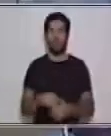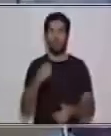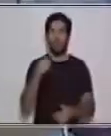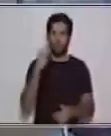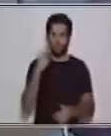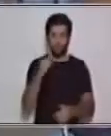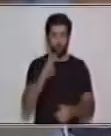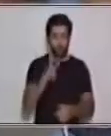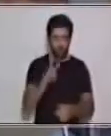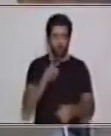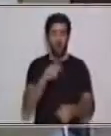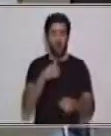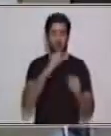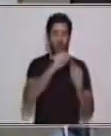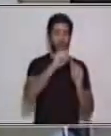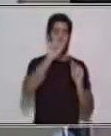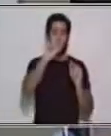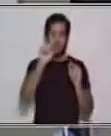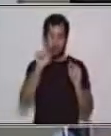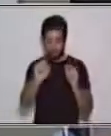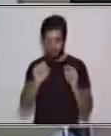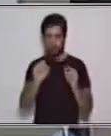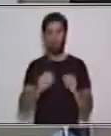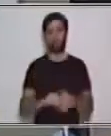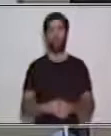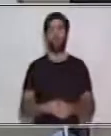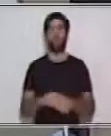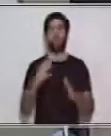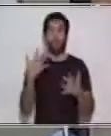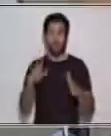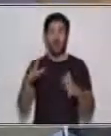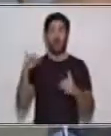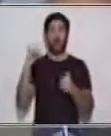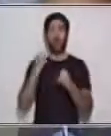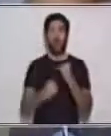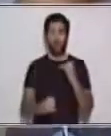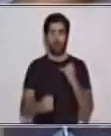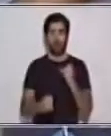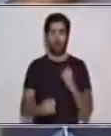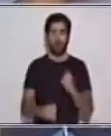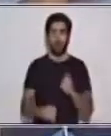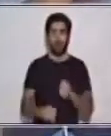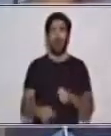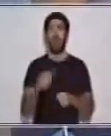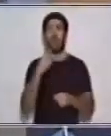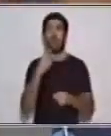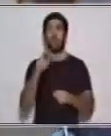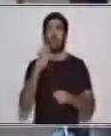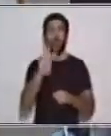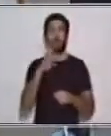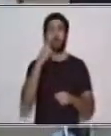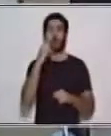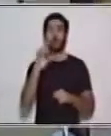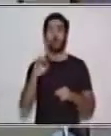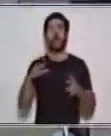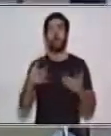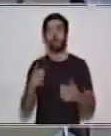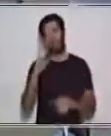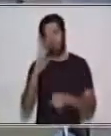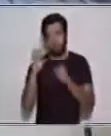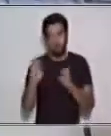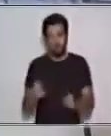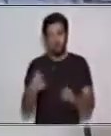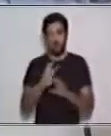2, marco el punto. Y por último, los que tienen 4 hermanos solo es una